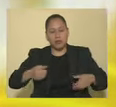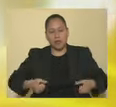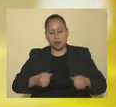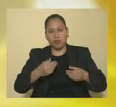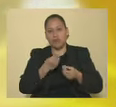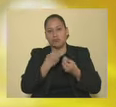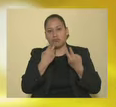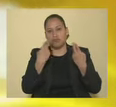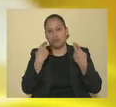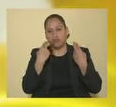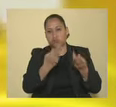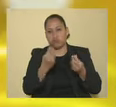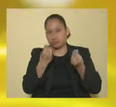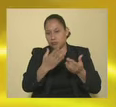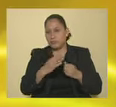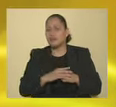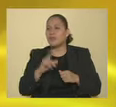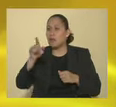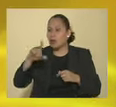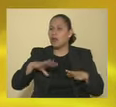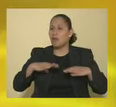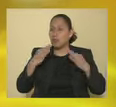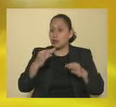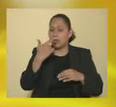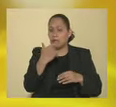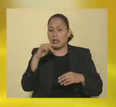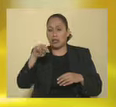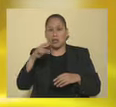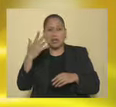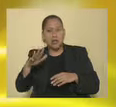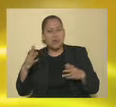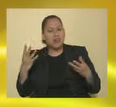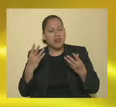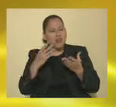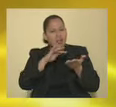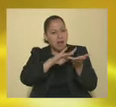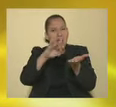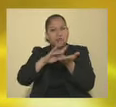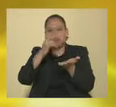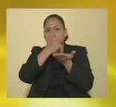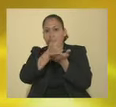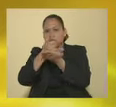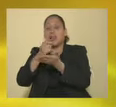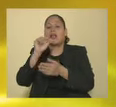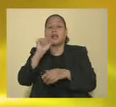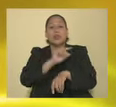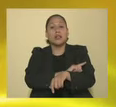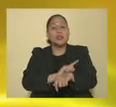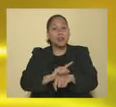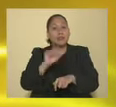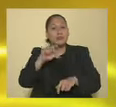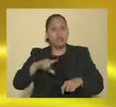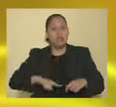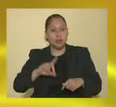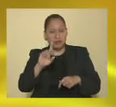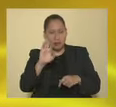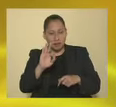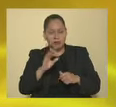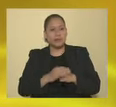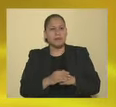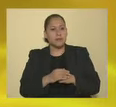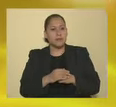donamos las sillas de ruedas. Qué importante que la Fundación GN10 esté trabajando en conjunto con las 16 delegaciones del gobierno de la Ciudad de